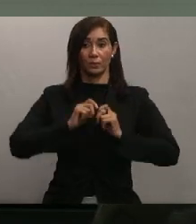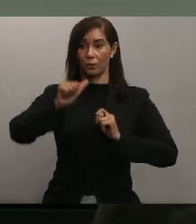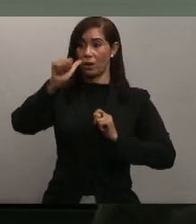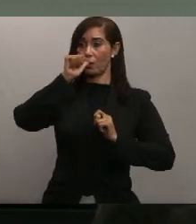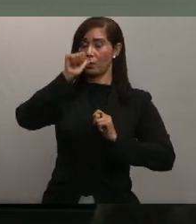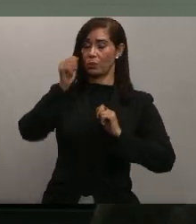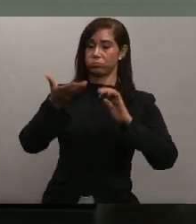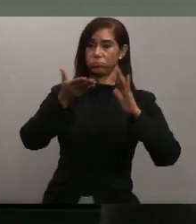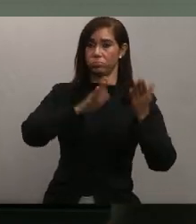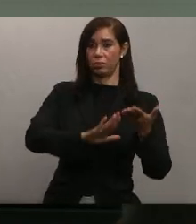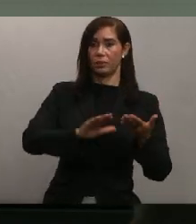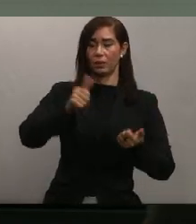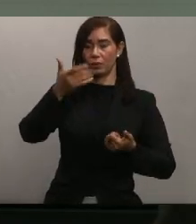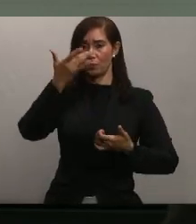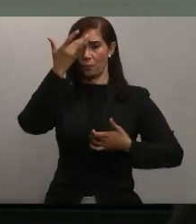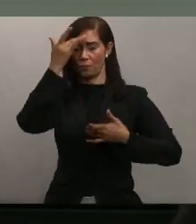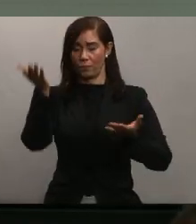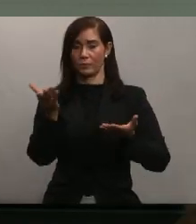fenómeno.